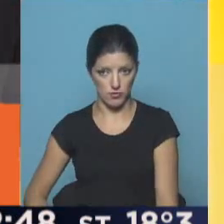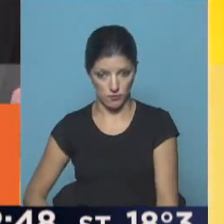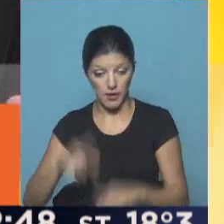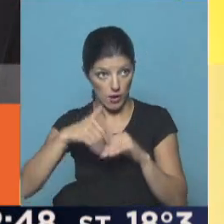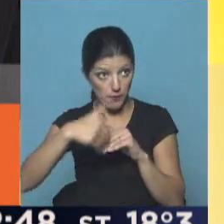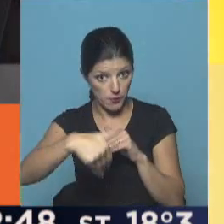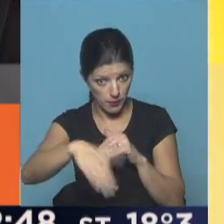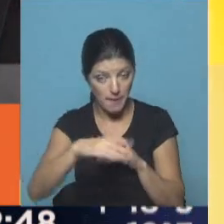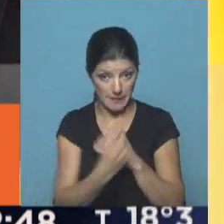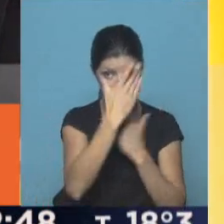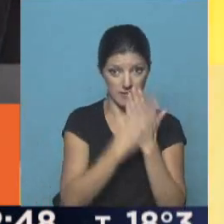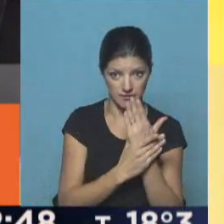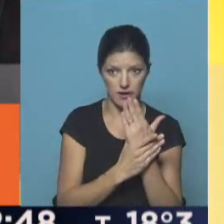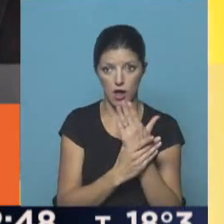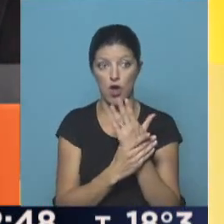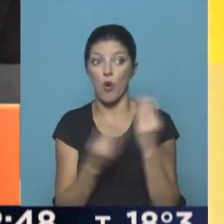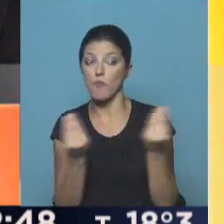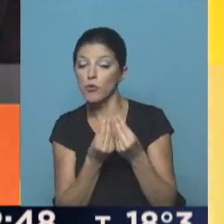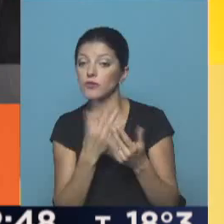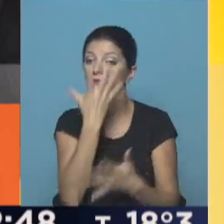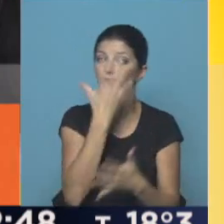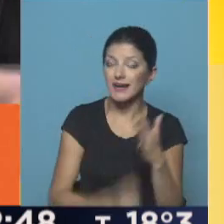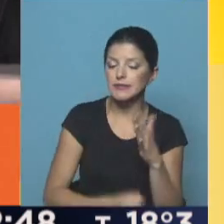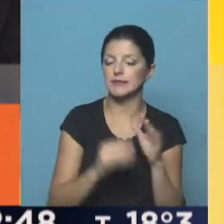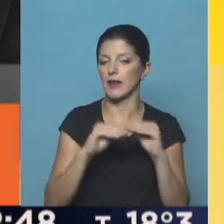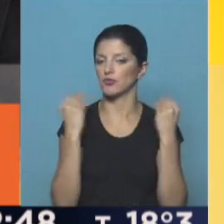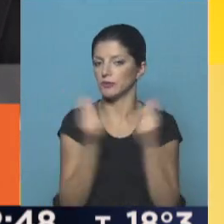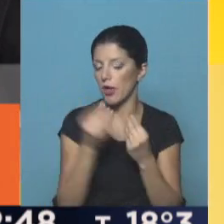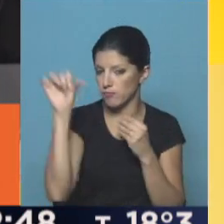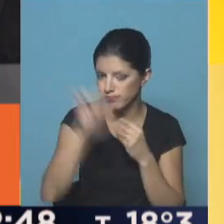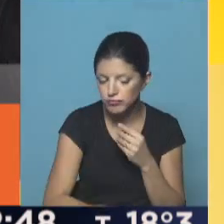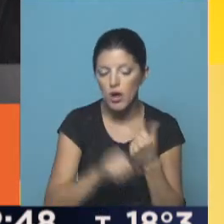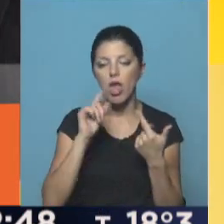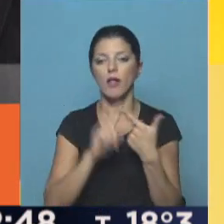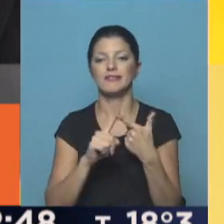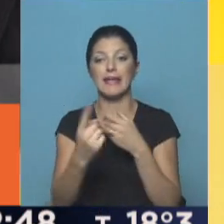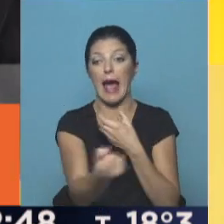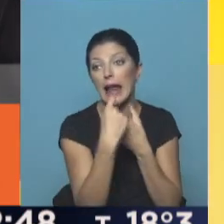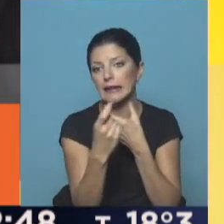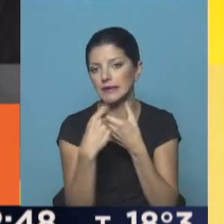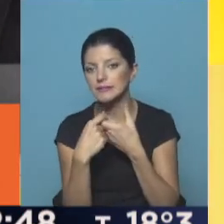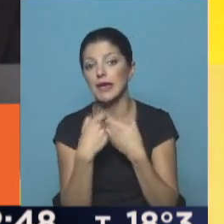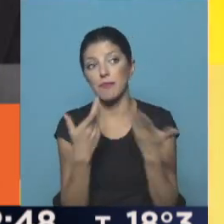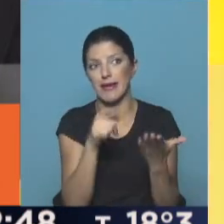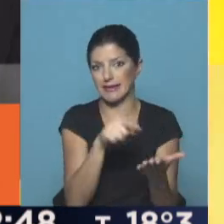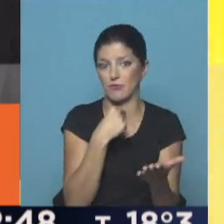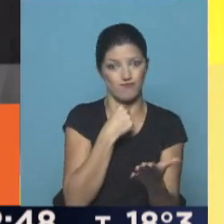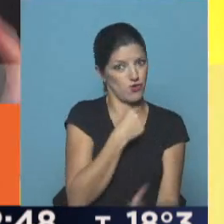adelante de Theresa May, con las debilidades de un resultado que no le fue totalmente favorable, con alianzas que quizás no son las que